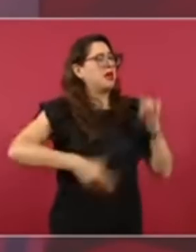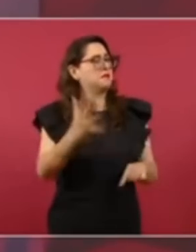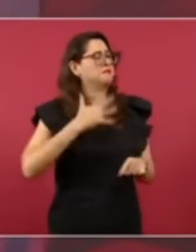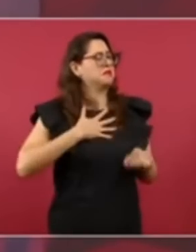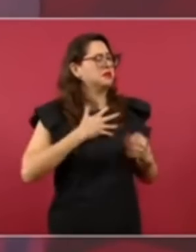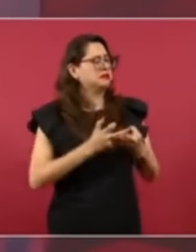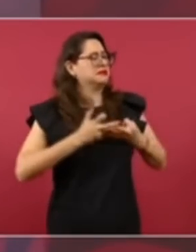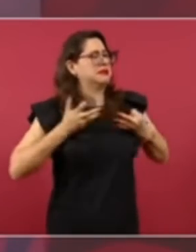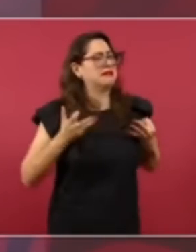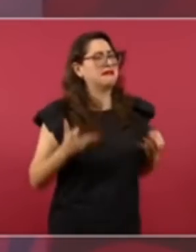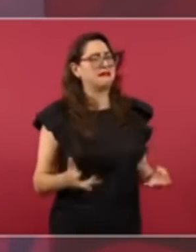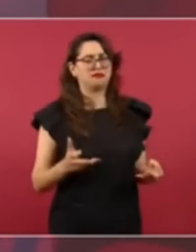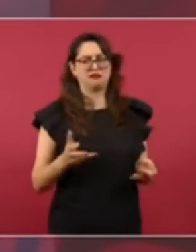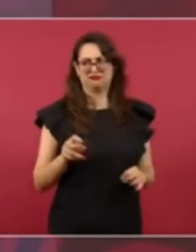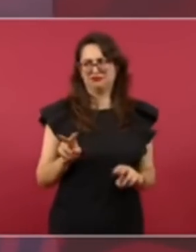una cosa